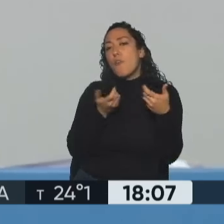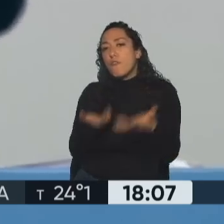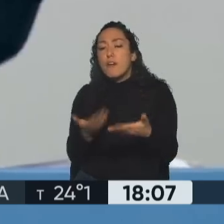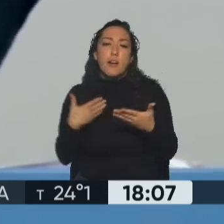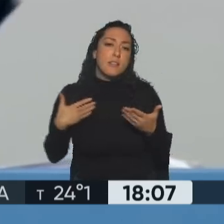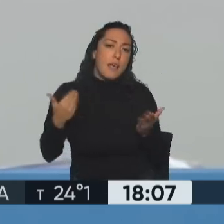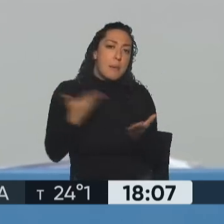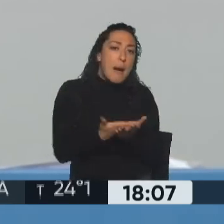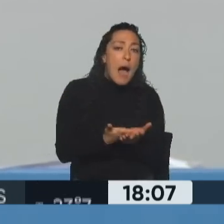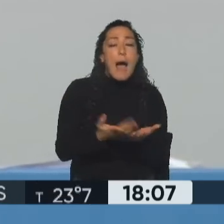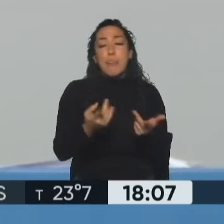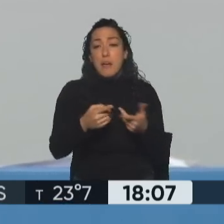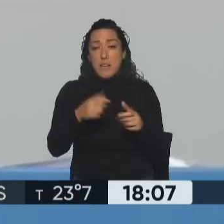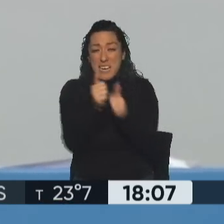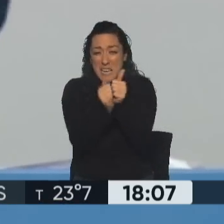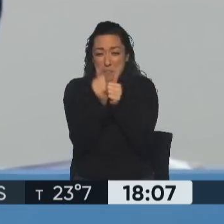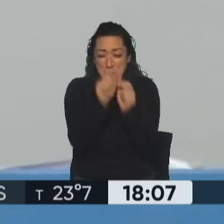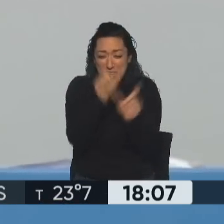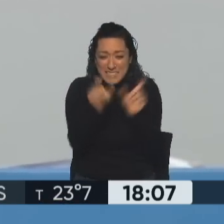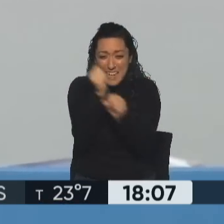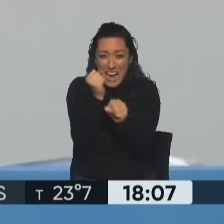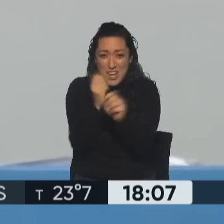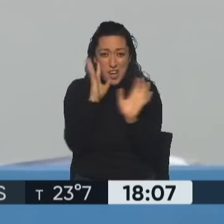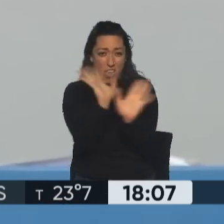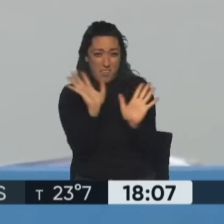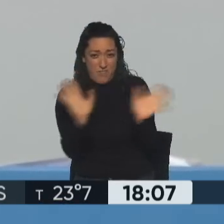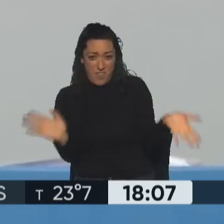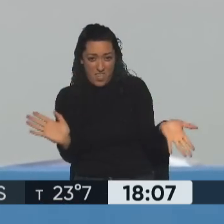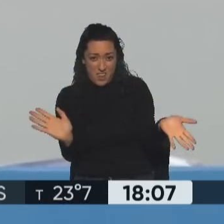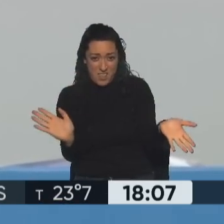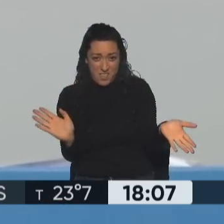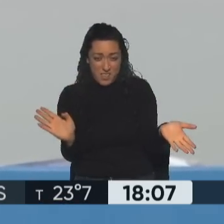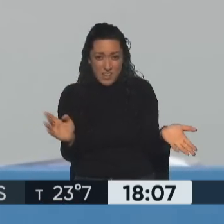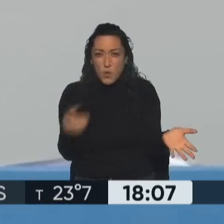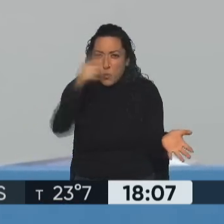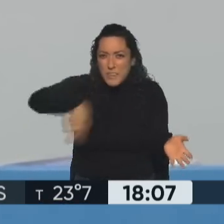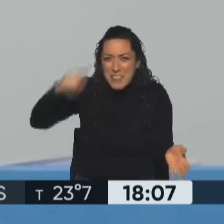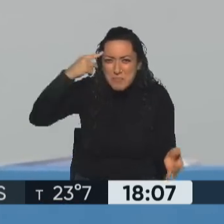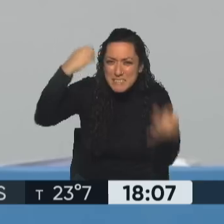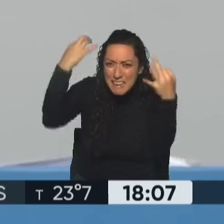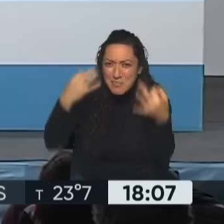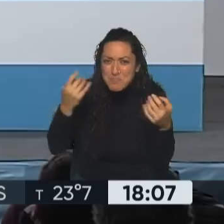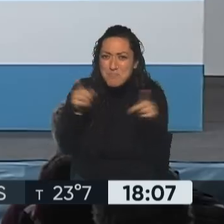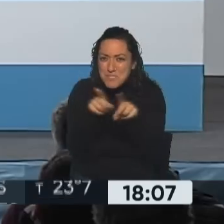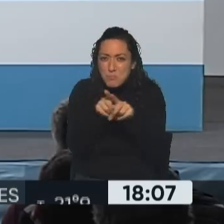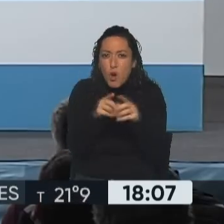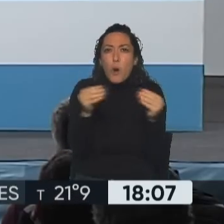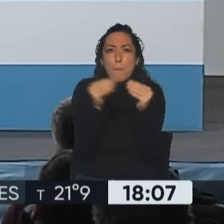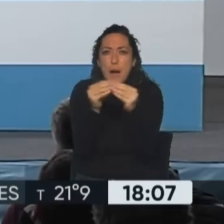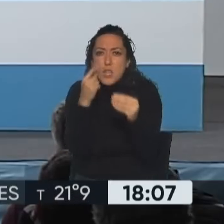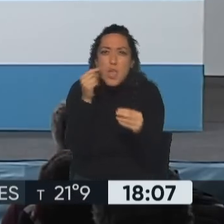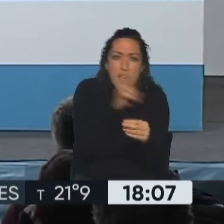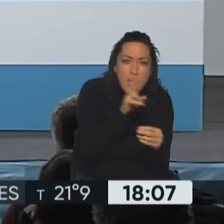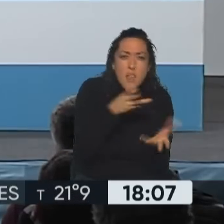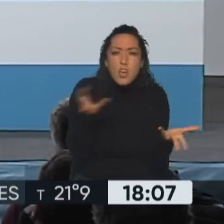que los empresarios no tienen nada que ver. ¿Tiene sentido común, compañeros, compañeras, compatriotas? ¿Tiene sentido